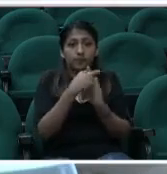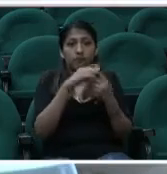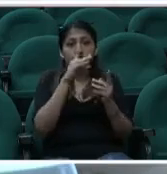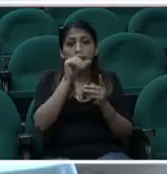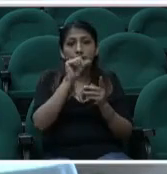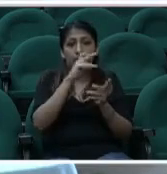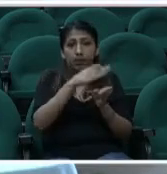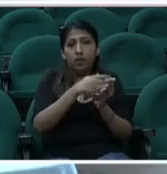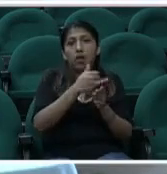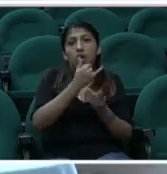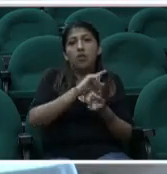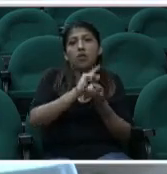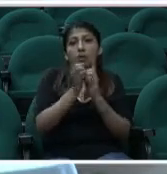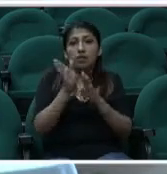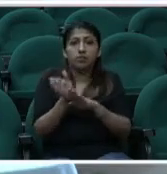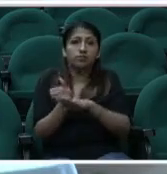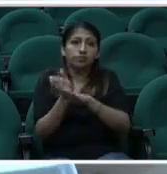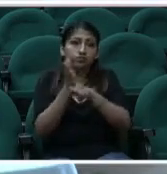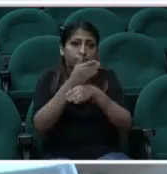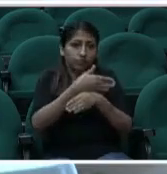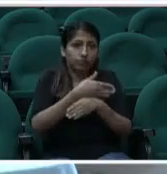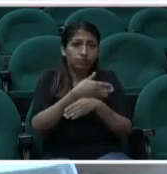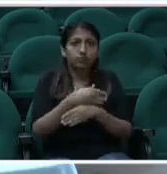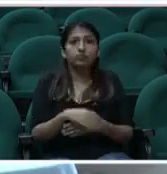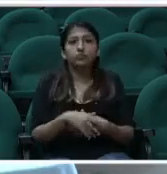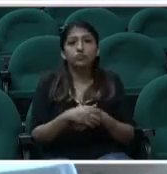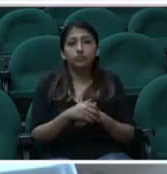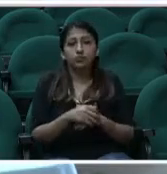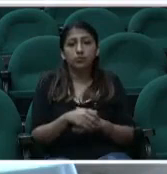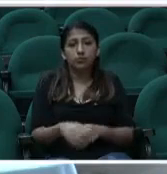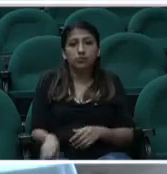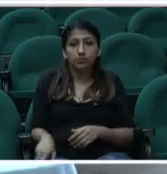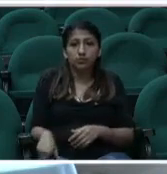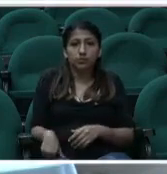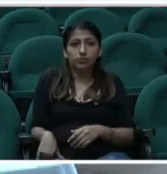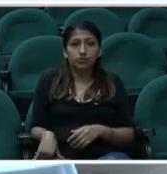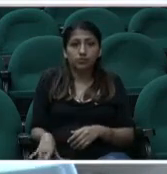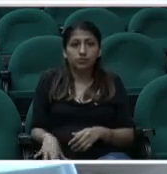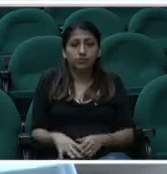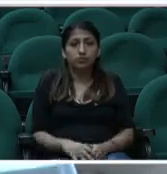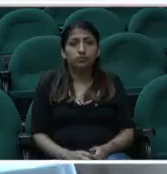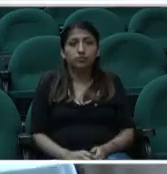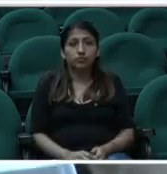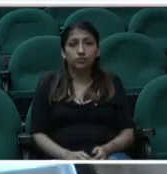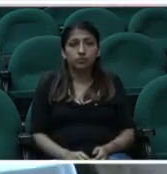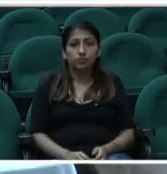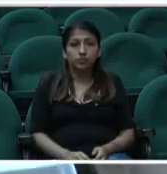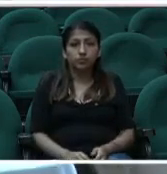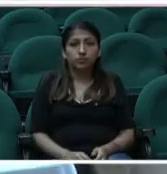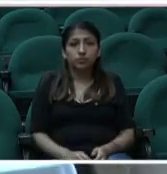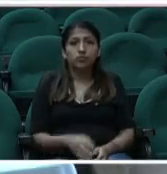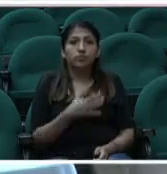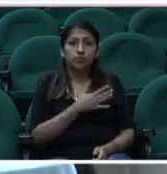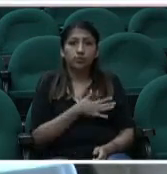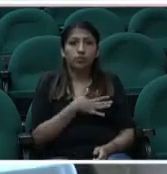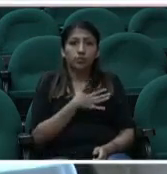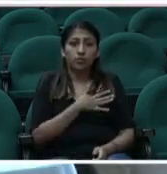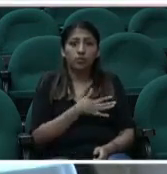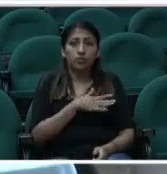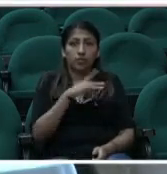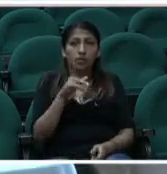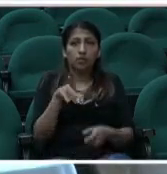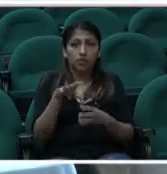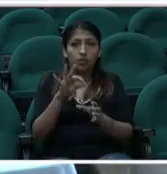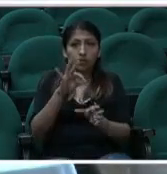que está aquí a mi derecha y hoy vamos a empezar por el candidato que está a mi parte izquierda entonces por favor el candidato